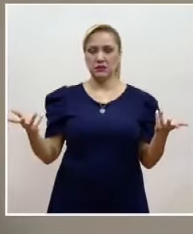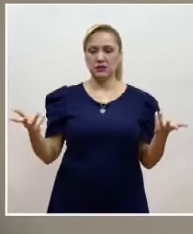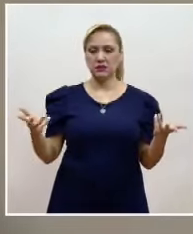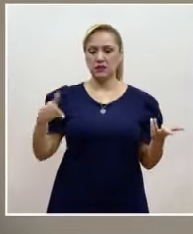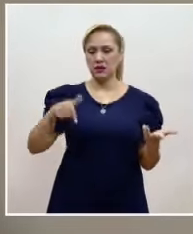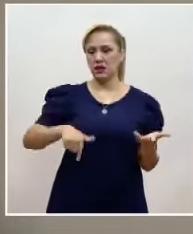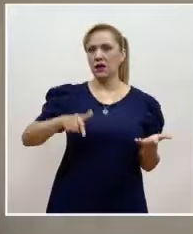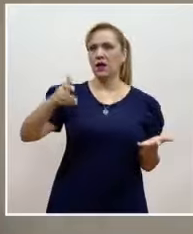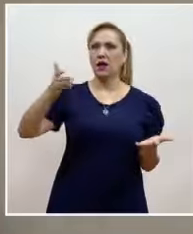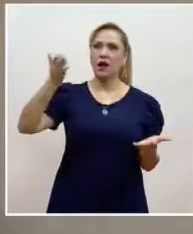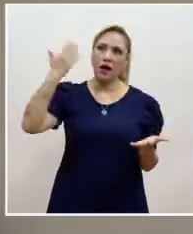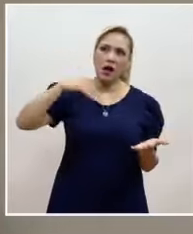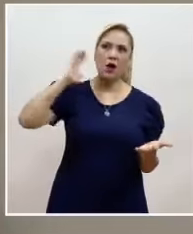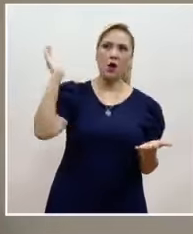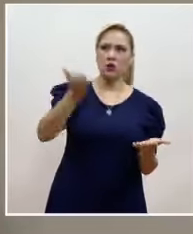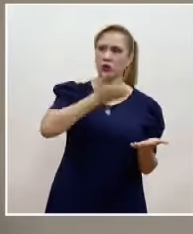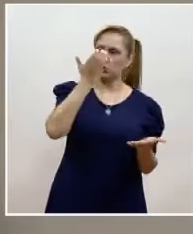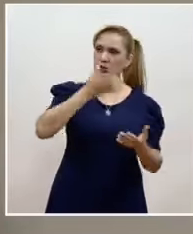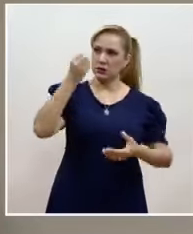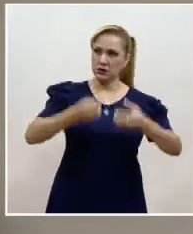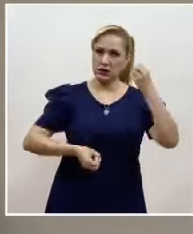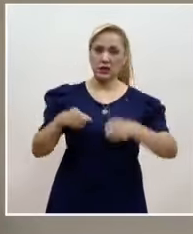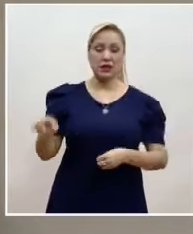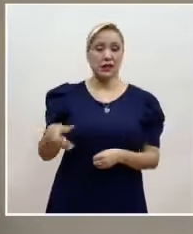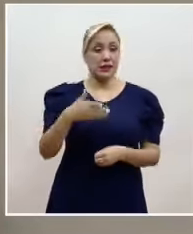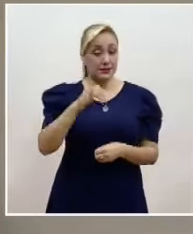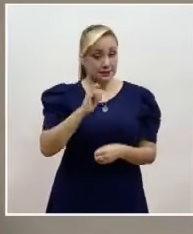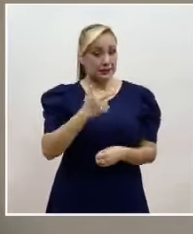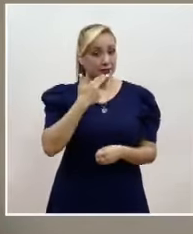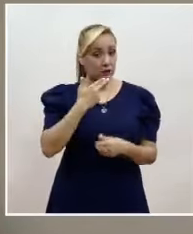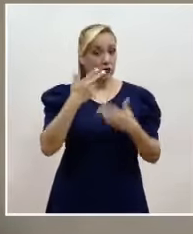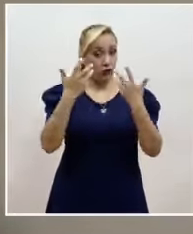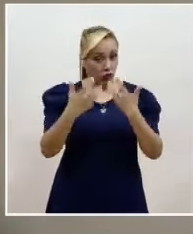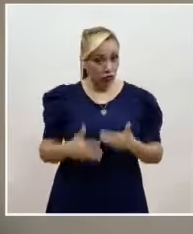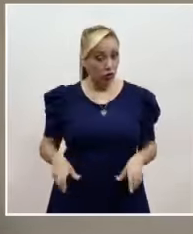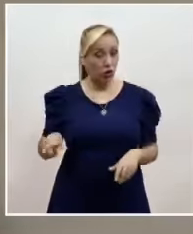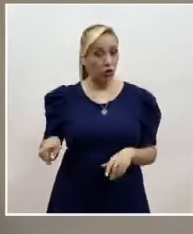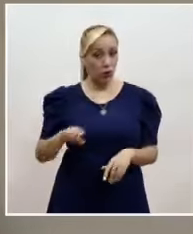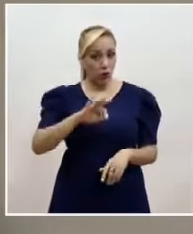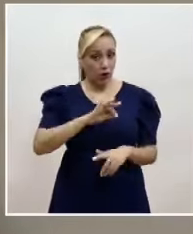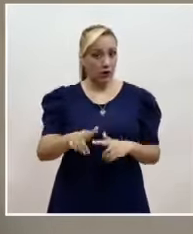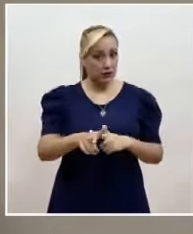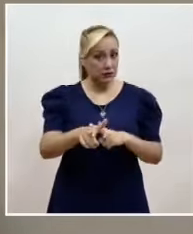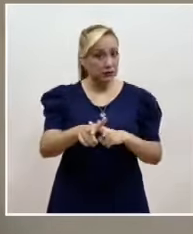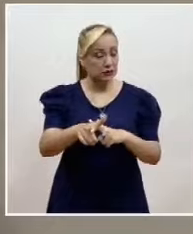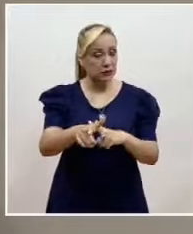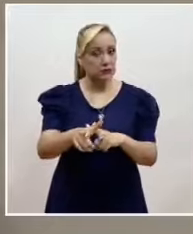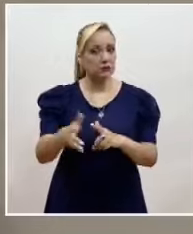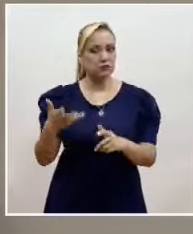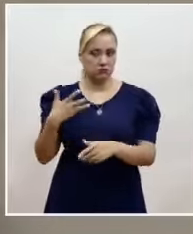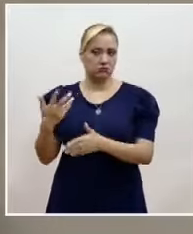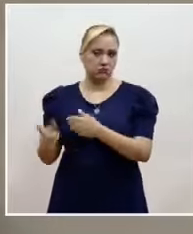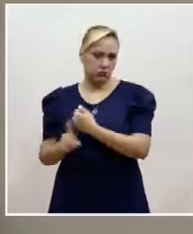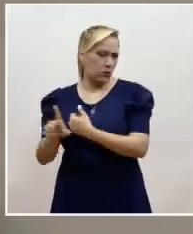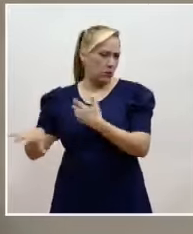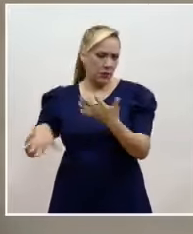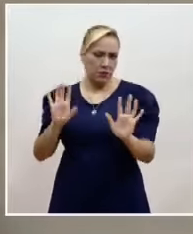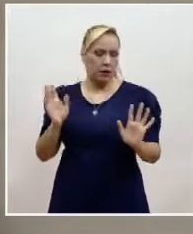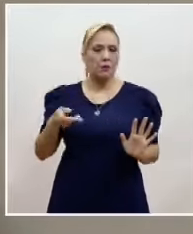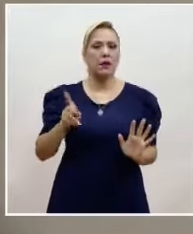justicia tradicional como existe es eficiente? ¿No? Digo, ya sabemos que tiene muchas dificultades, pero ¿qué otras cosas podría, o sea, qué